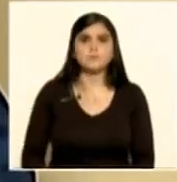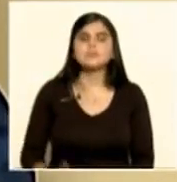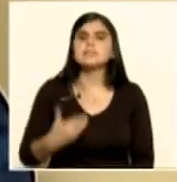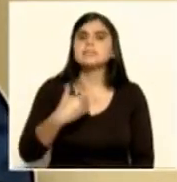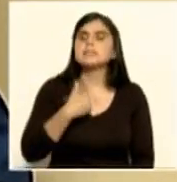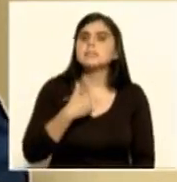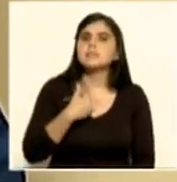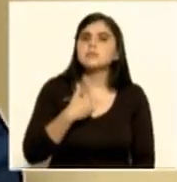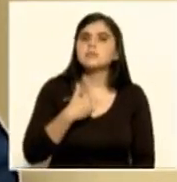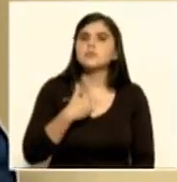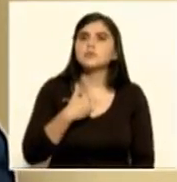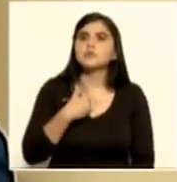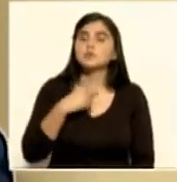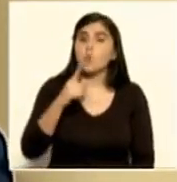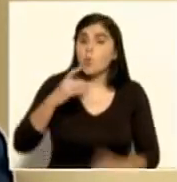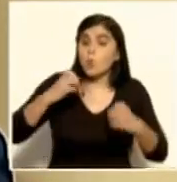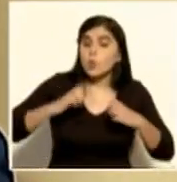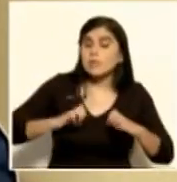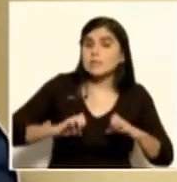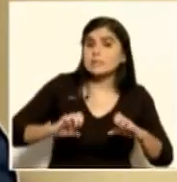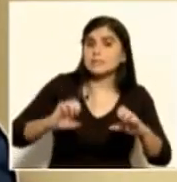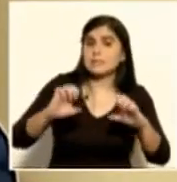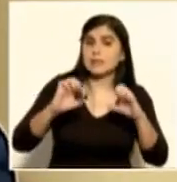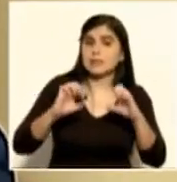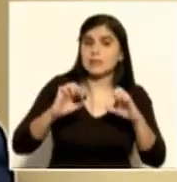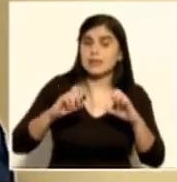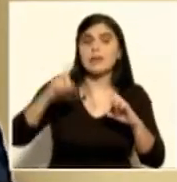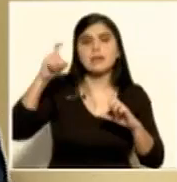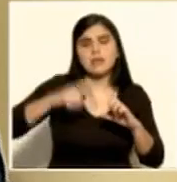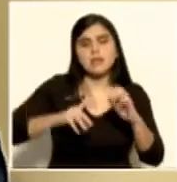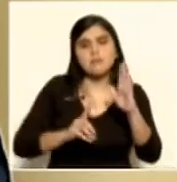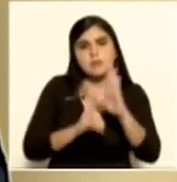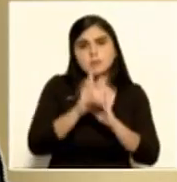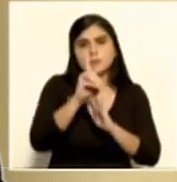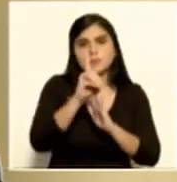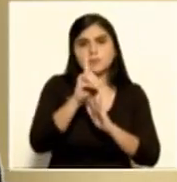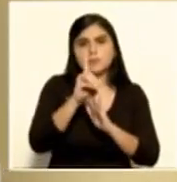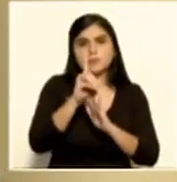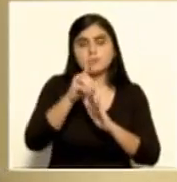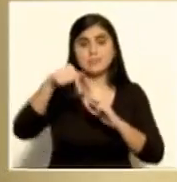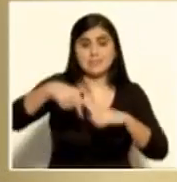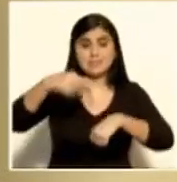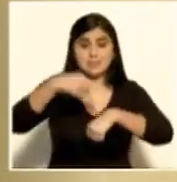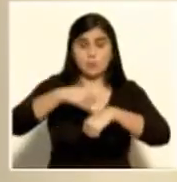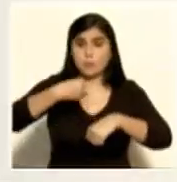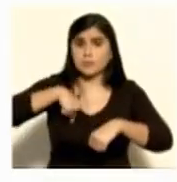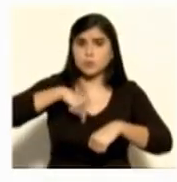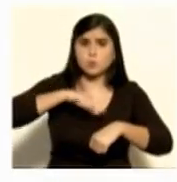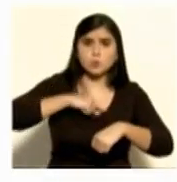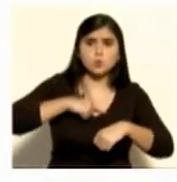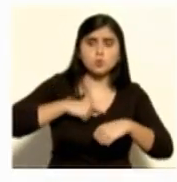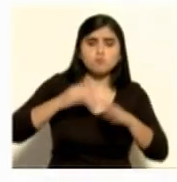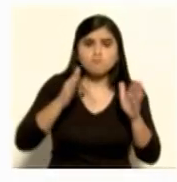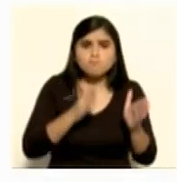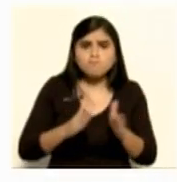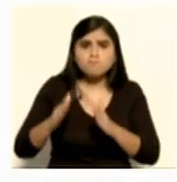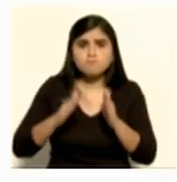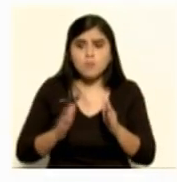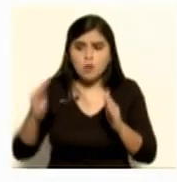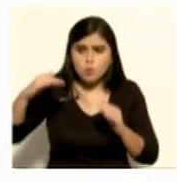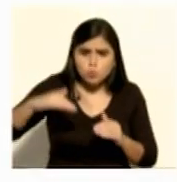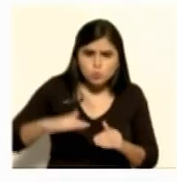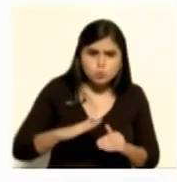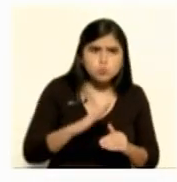una estrategia de prevención que tenemos que desarrollar y en este momento nos movemos en una curva que no sé si la